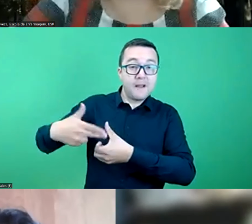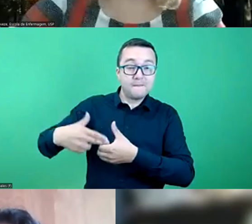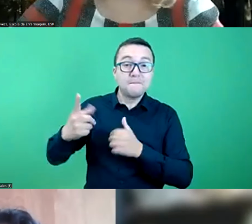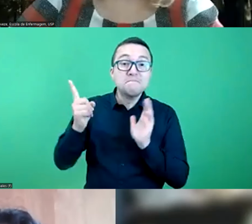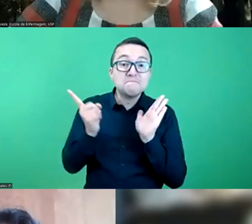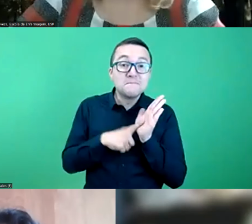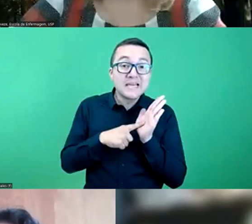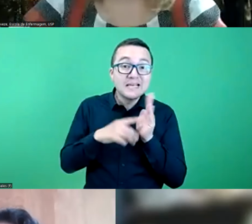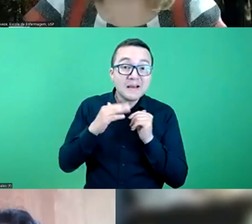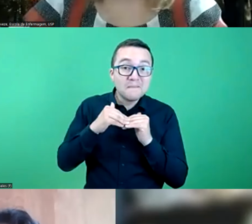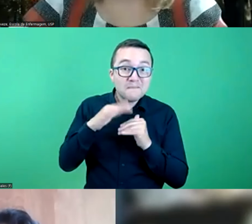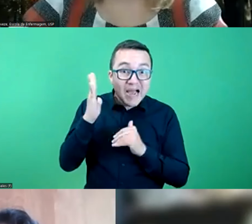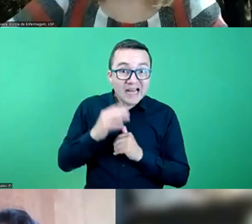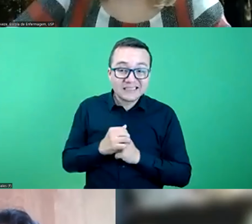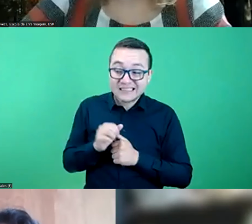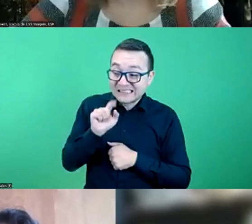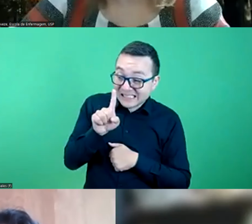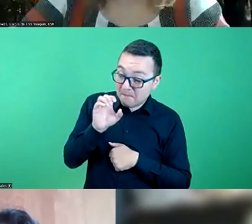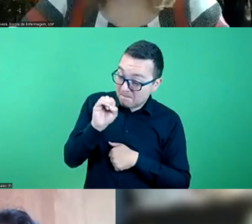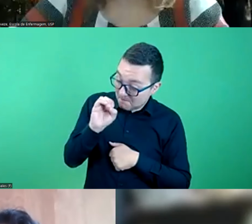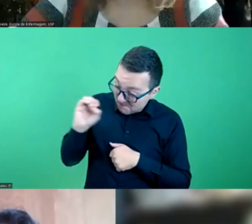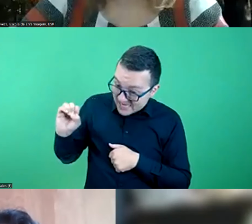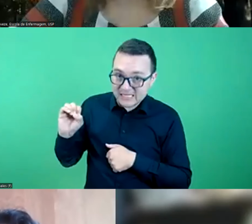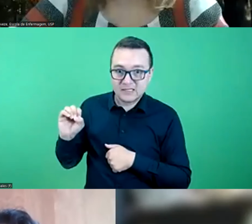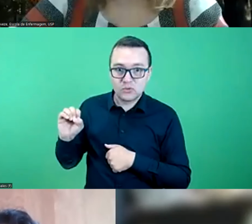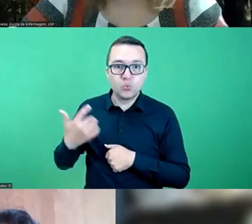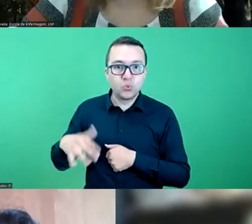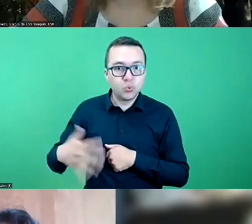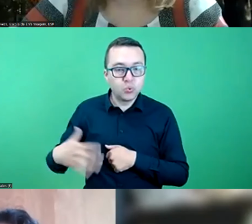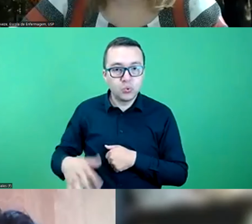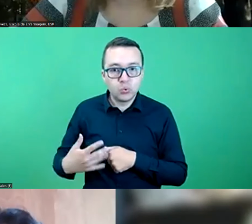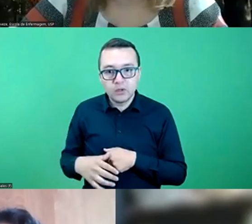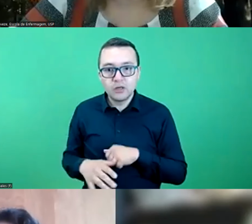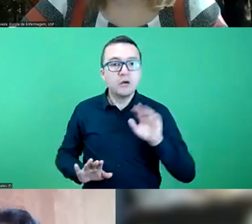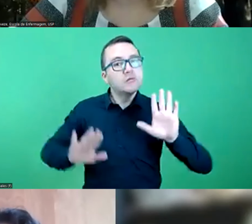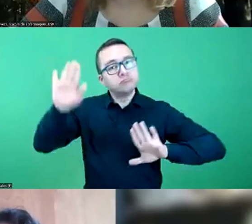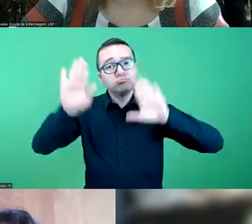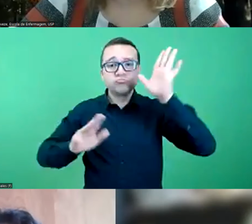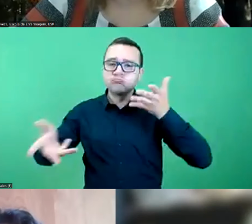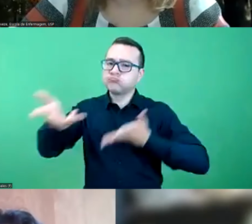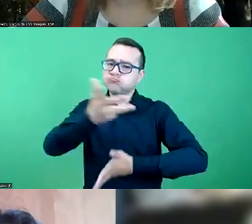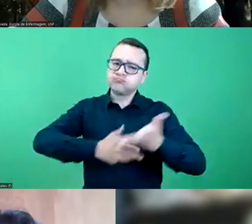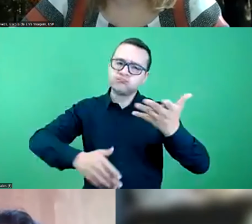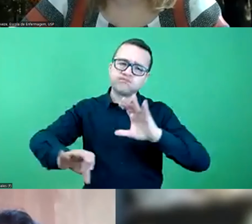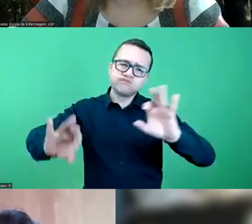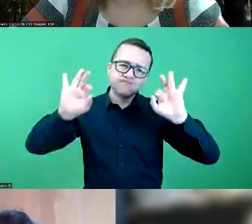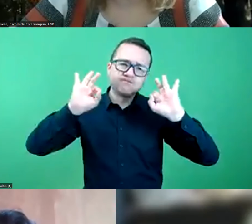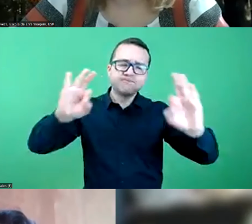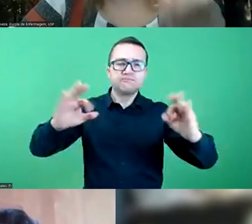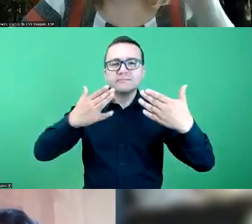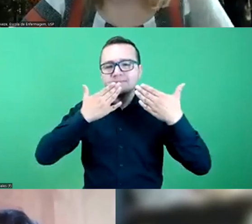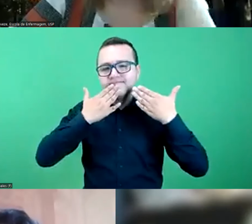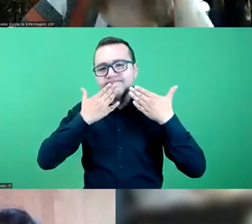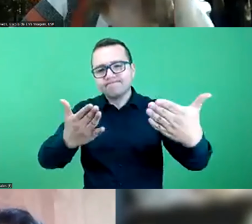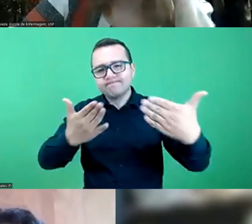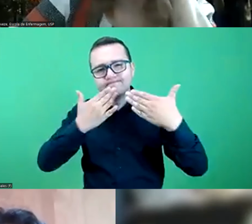dando su energía y su testimonio, lo hacen posible. Así que gracias a todos por esta actividad.